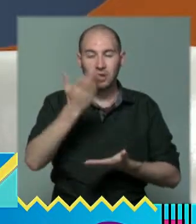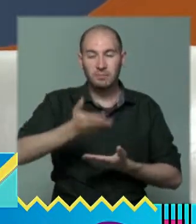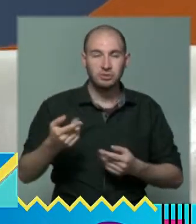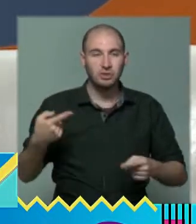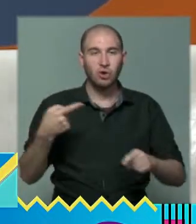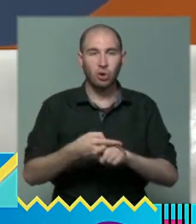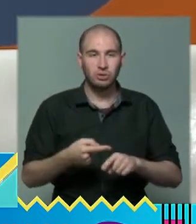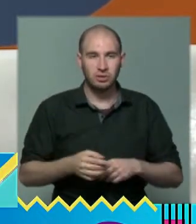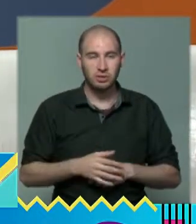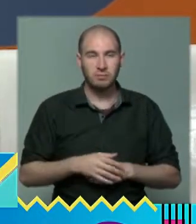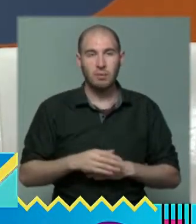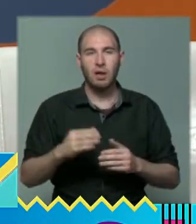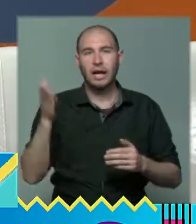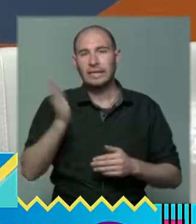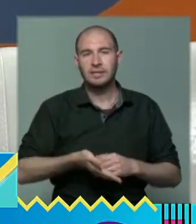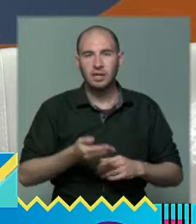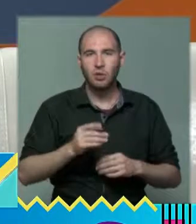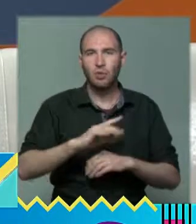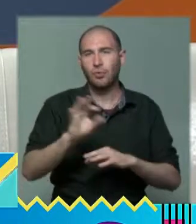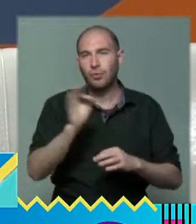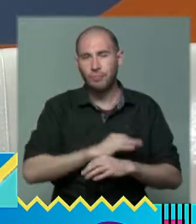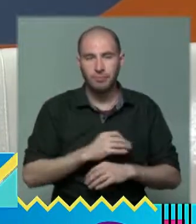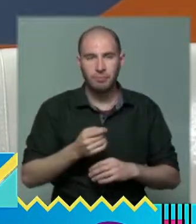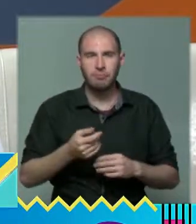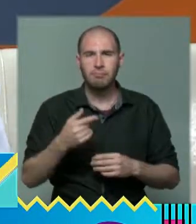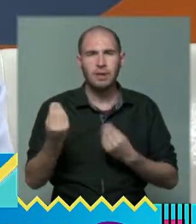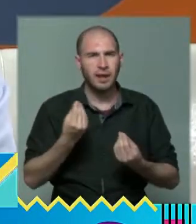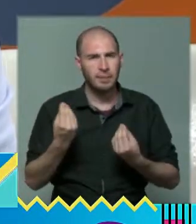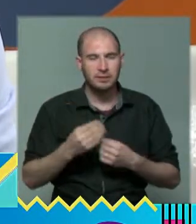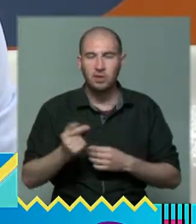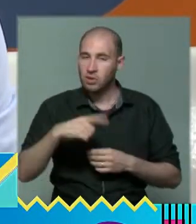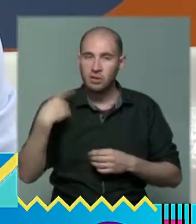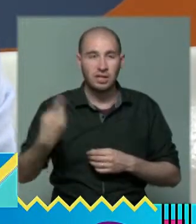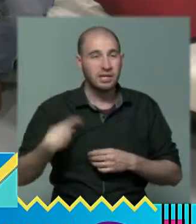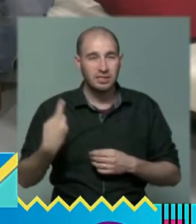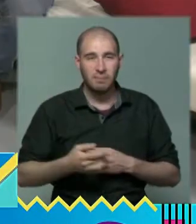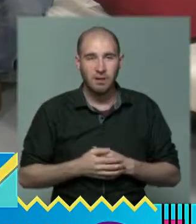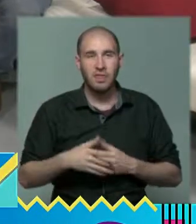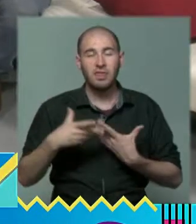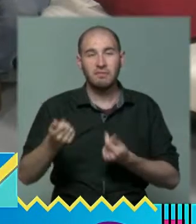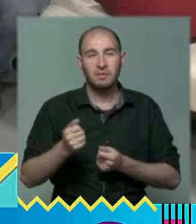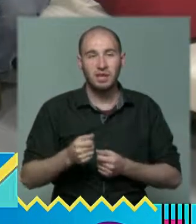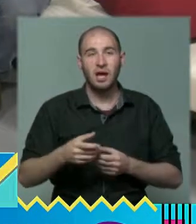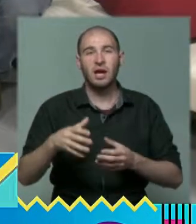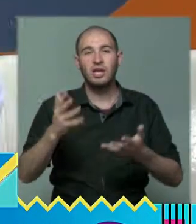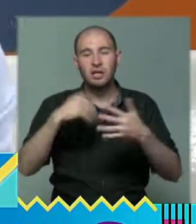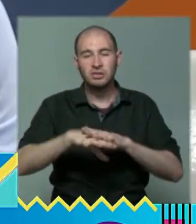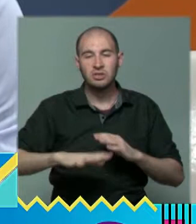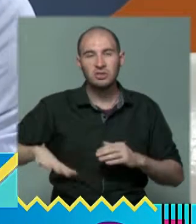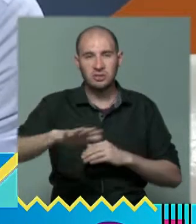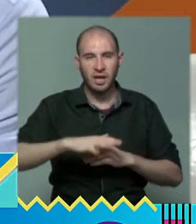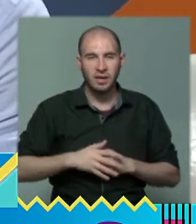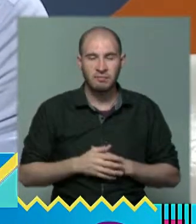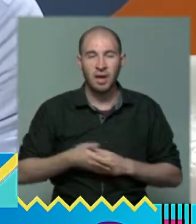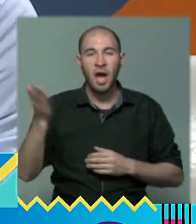en contra de cualquier aumento de pena. Lo cierto es que siempre nosotros vamos a sostener una bandera que es la de la reinserción social, entender de que